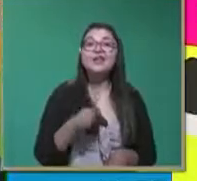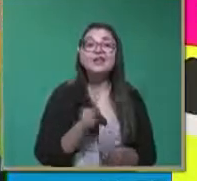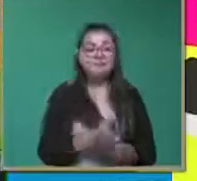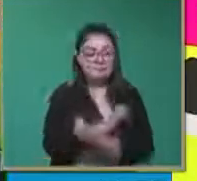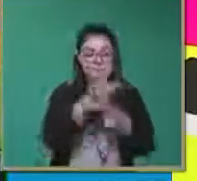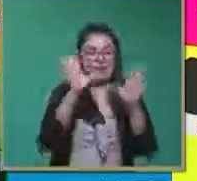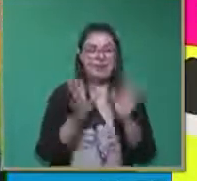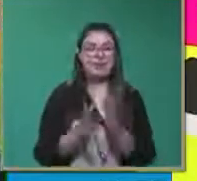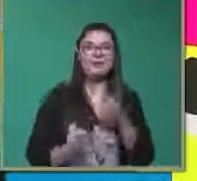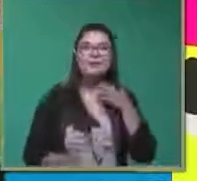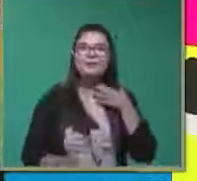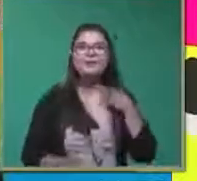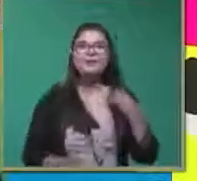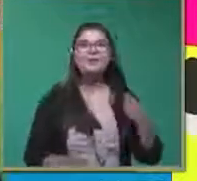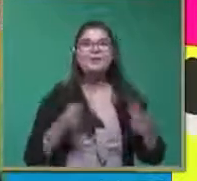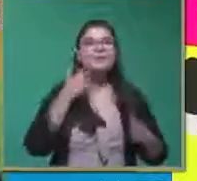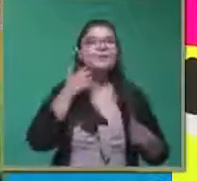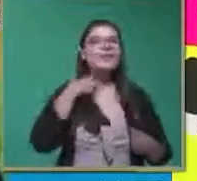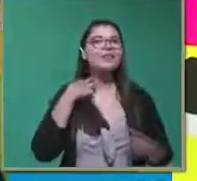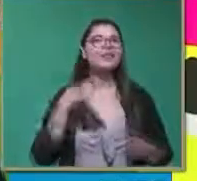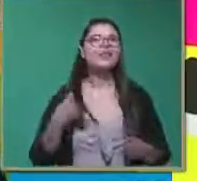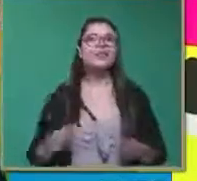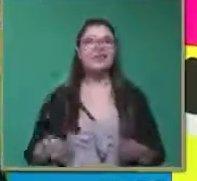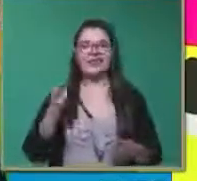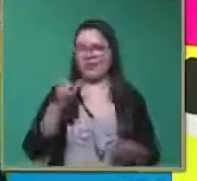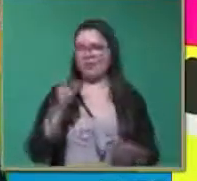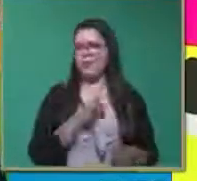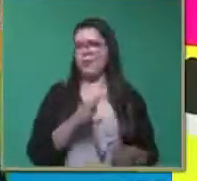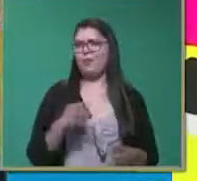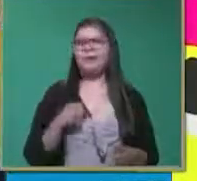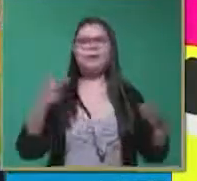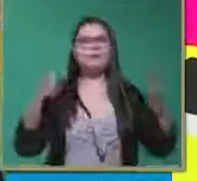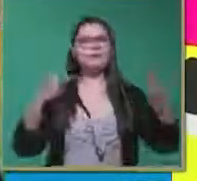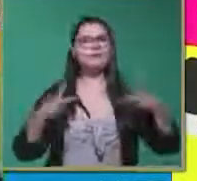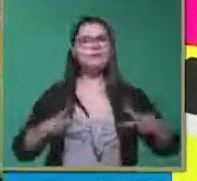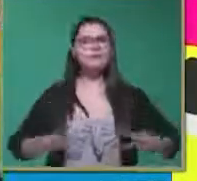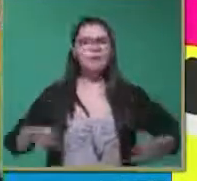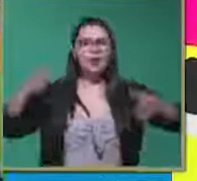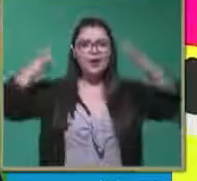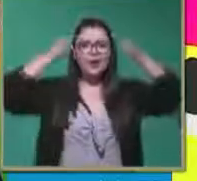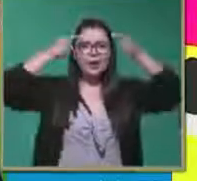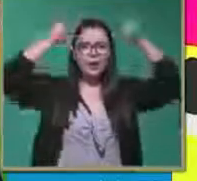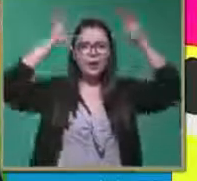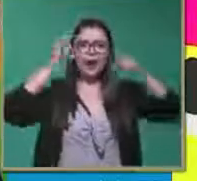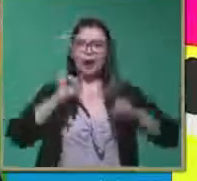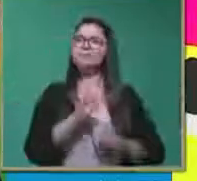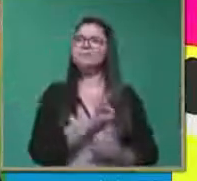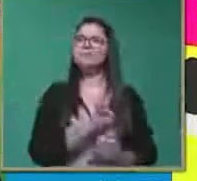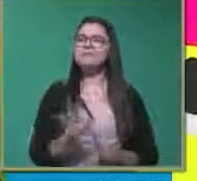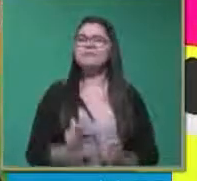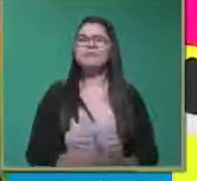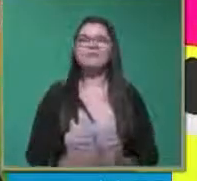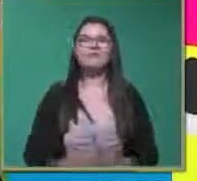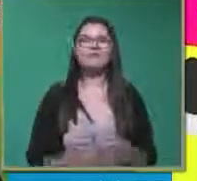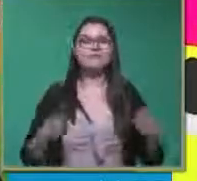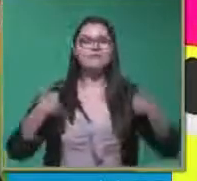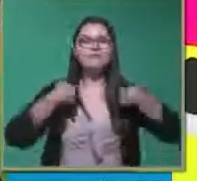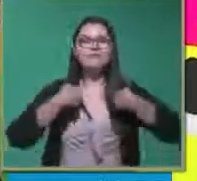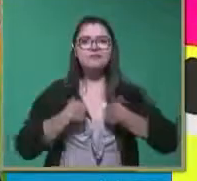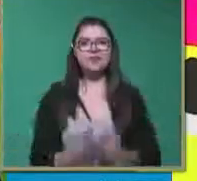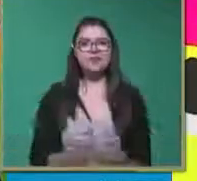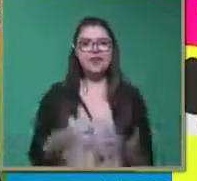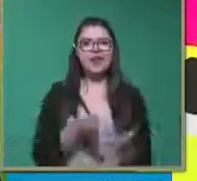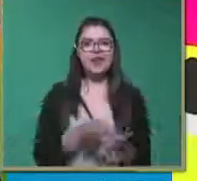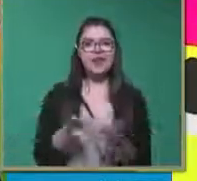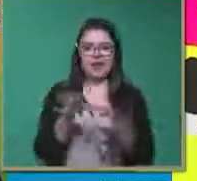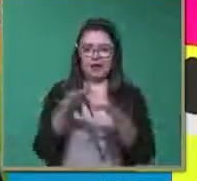también pueden hacer la vestimenta. Nuestros alumnos pueden hacer un sombrero, ¿verdad? Como de cartulina. Y pues hacer una varita